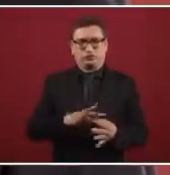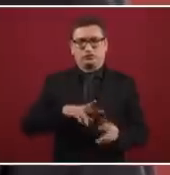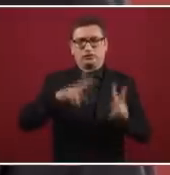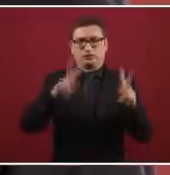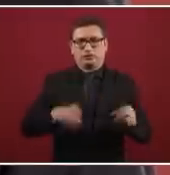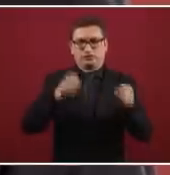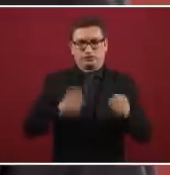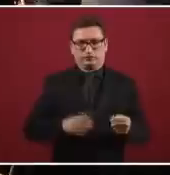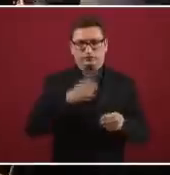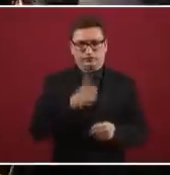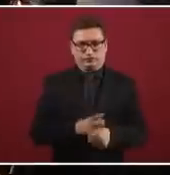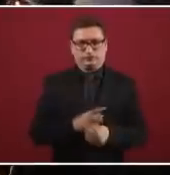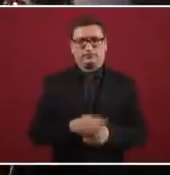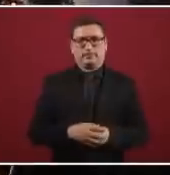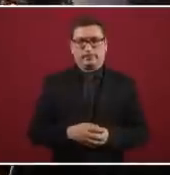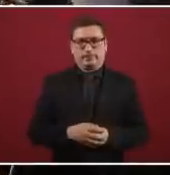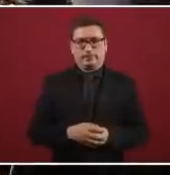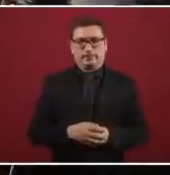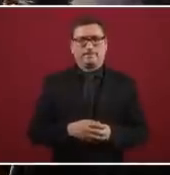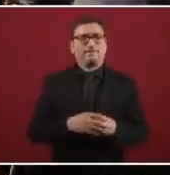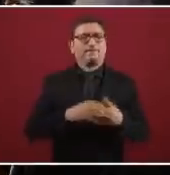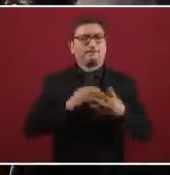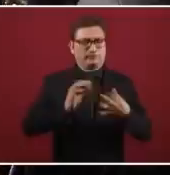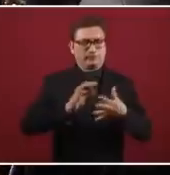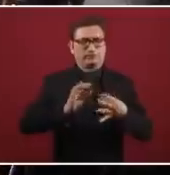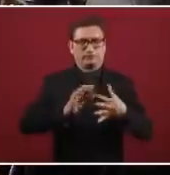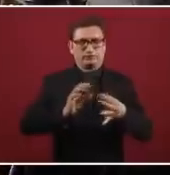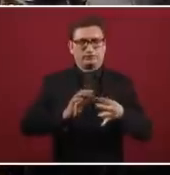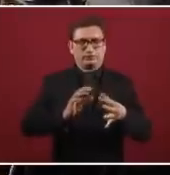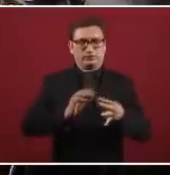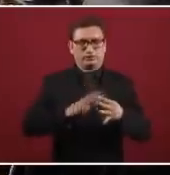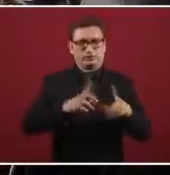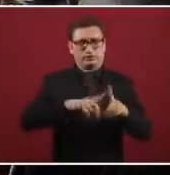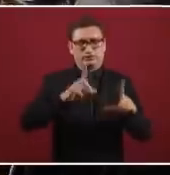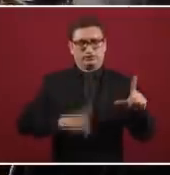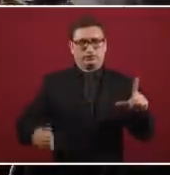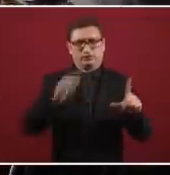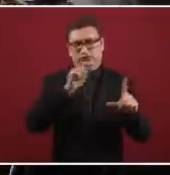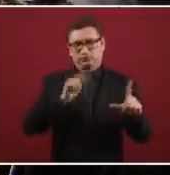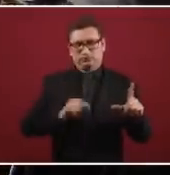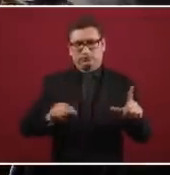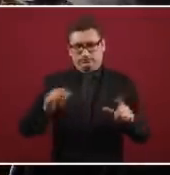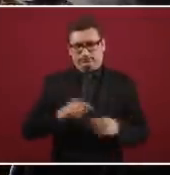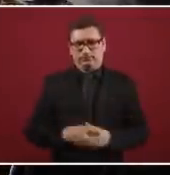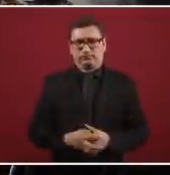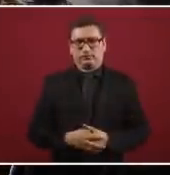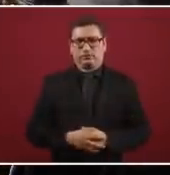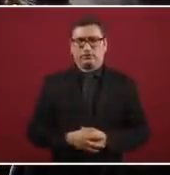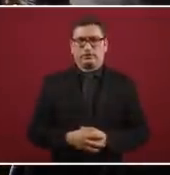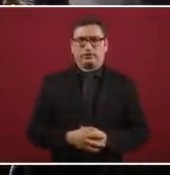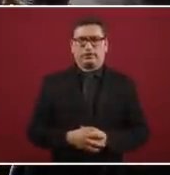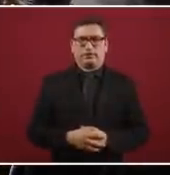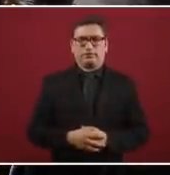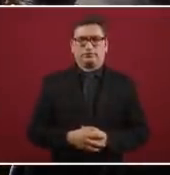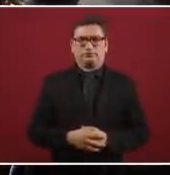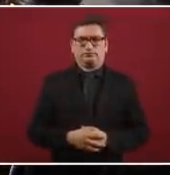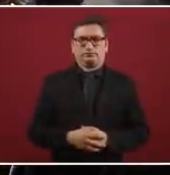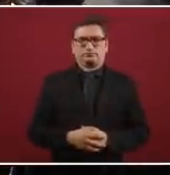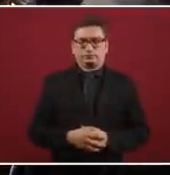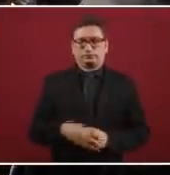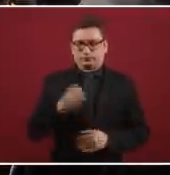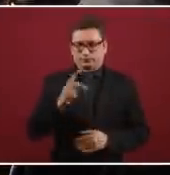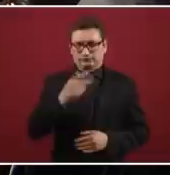seguridad, o sea, que les informemos sobre eso en lo nacional, si les parece,